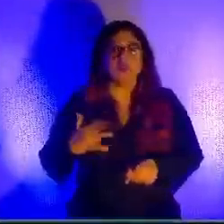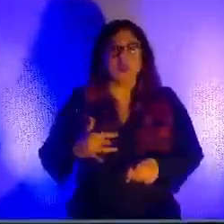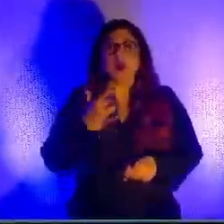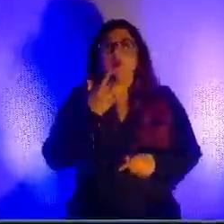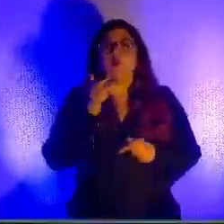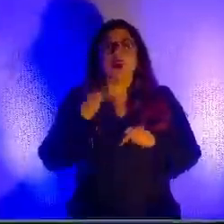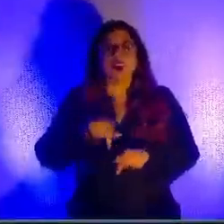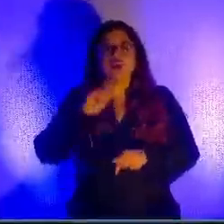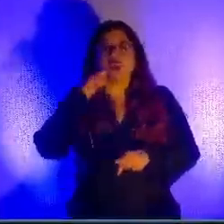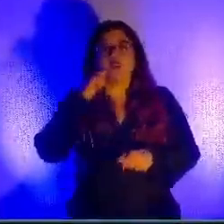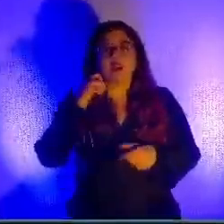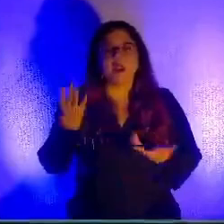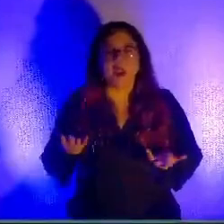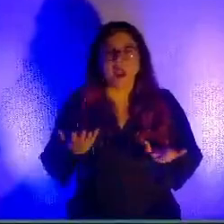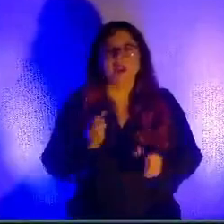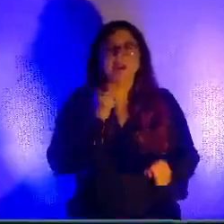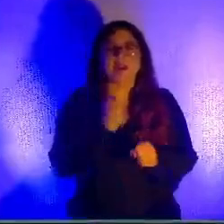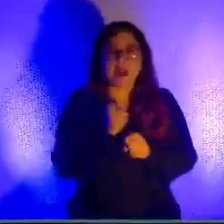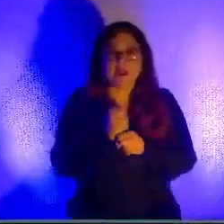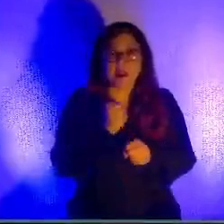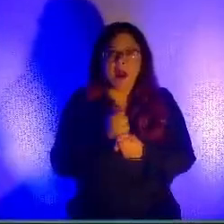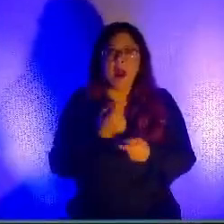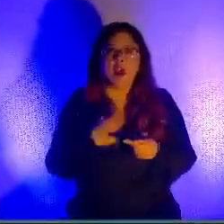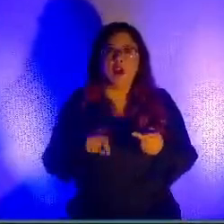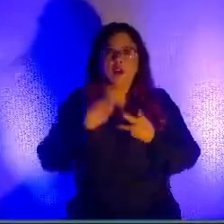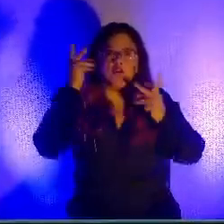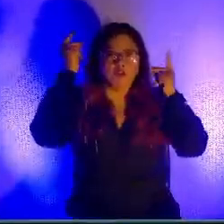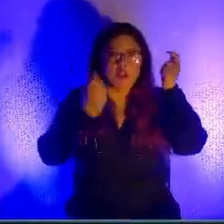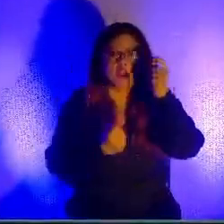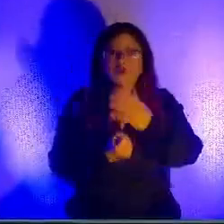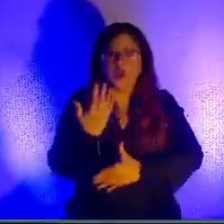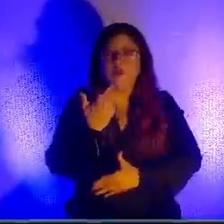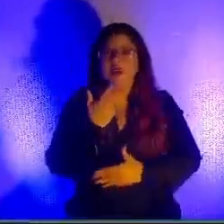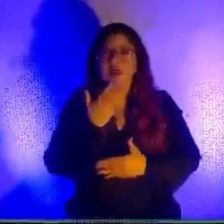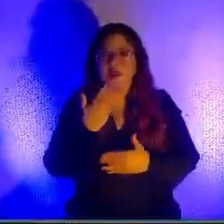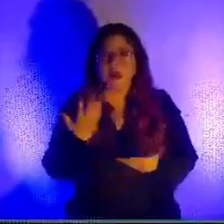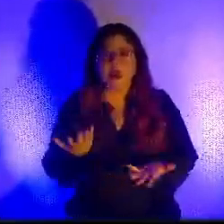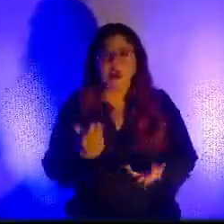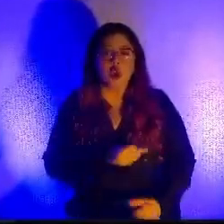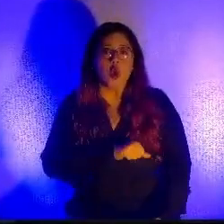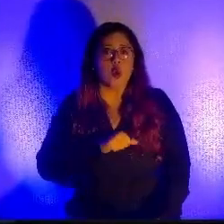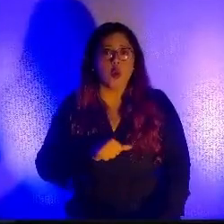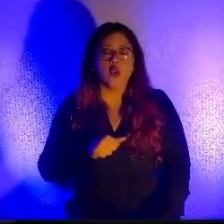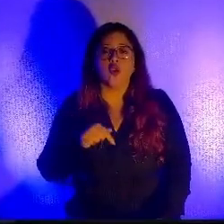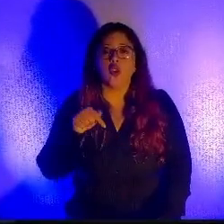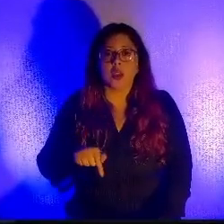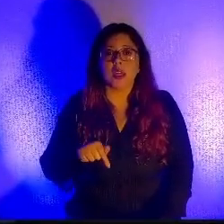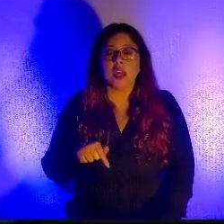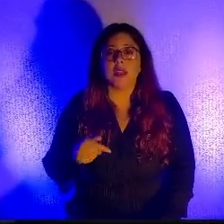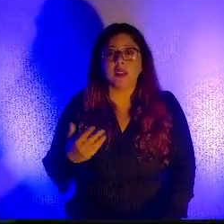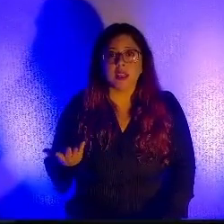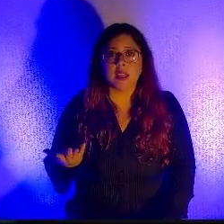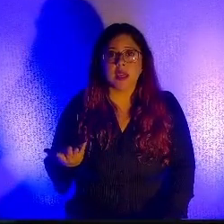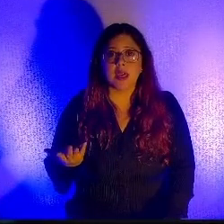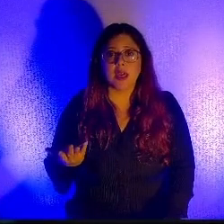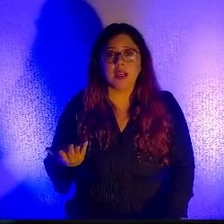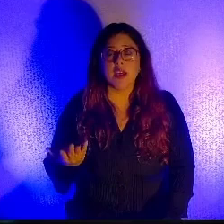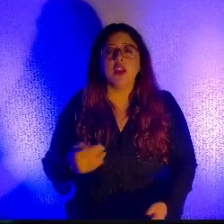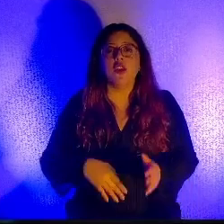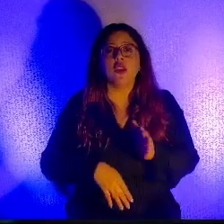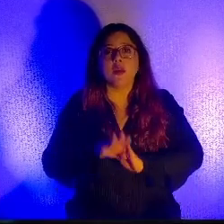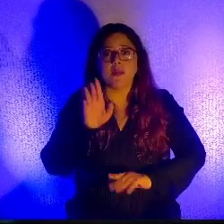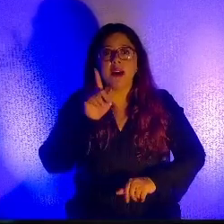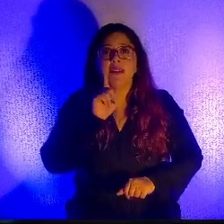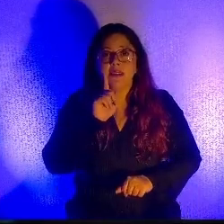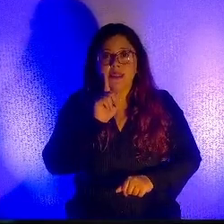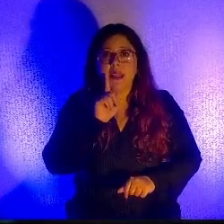eso genera empleo genera innovación y tenemos orgullo de decir que somos uno de Los Players que más tiene regiones de